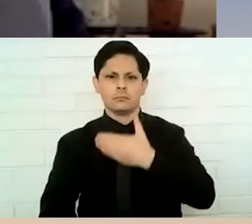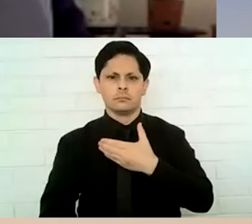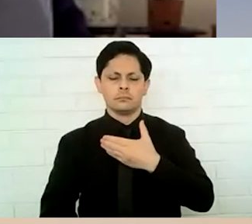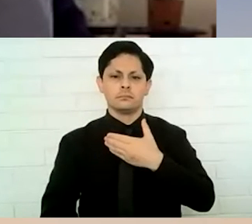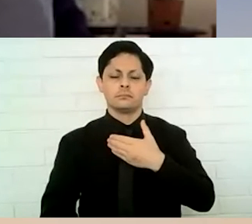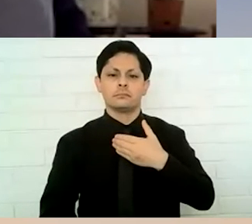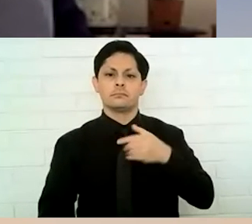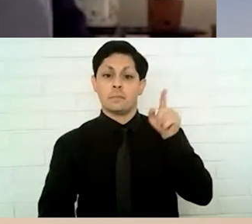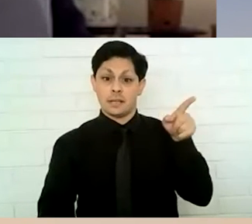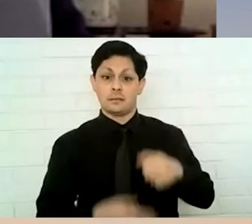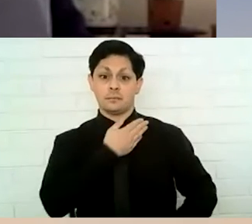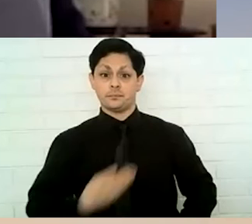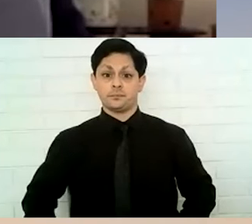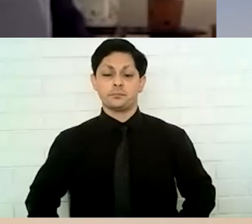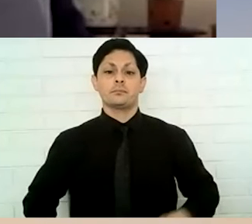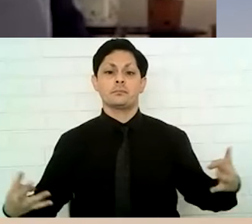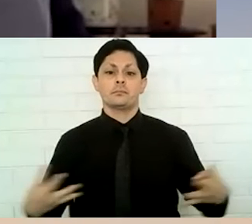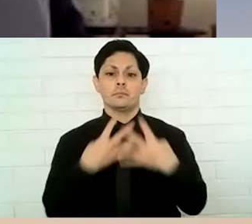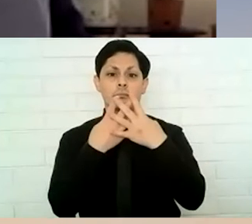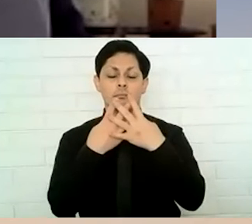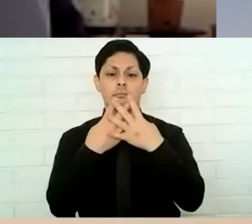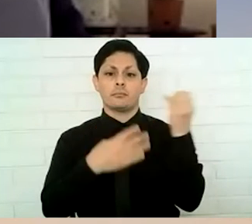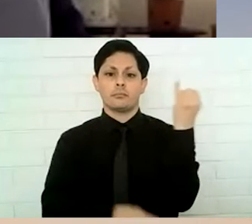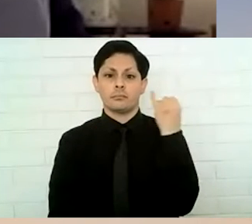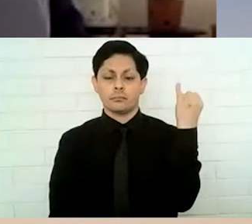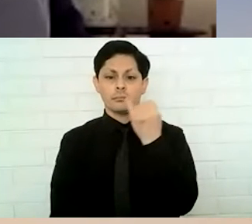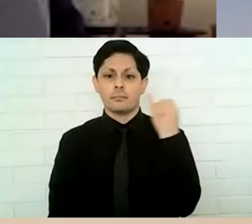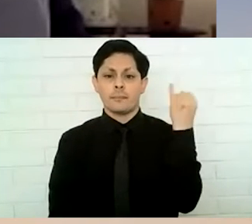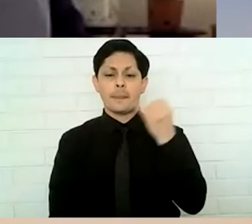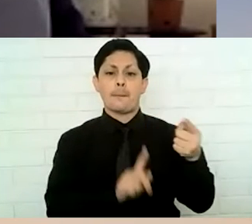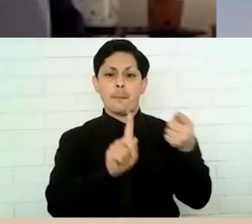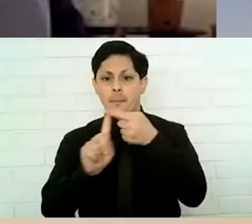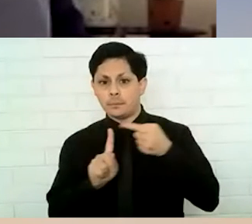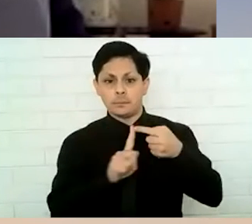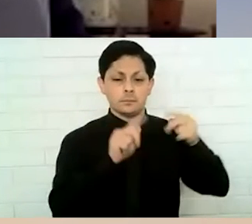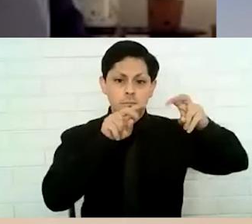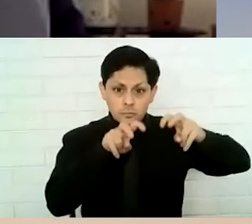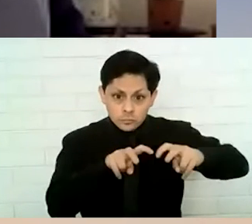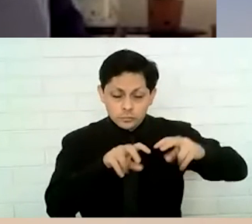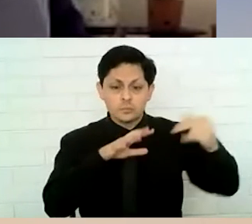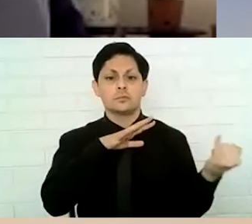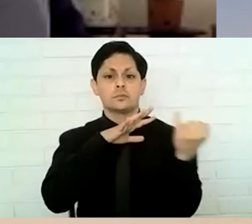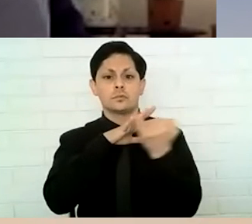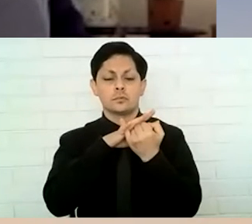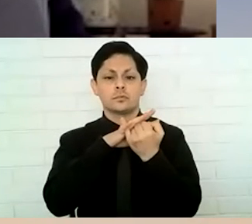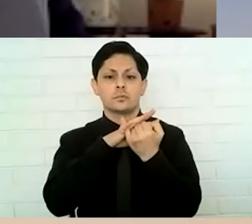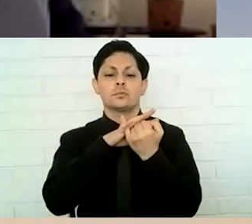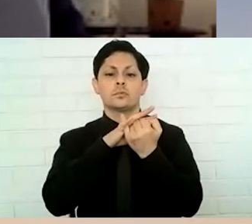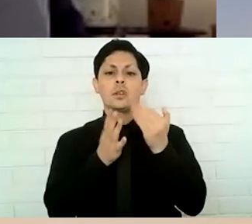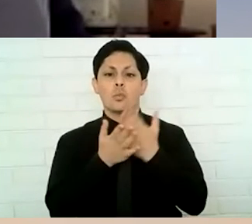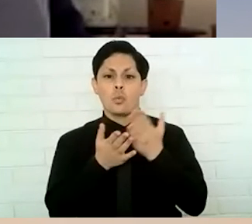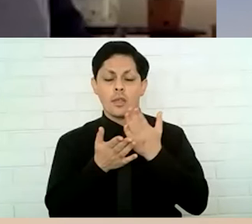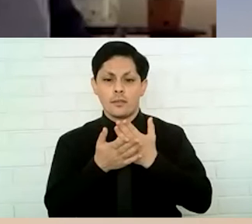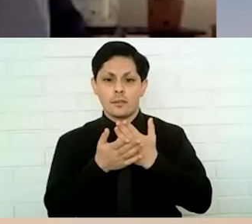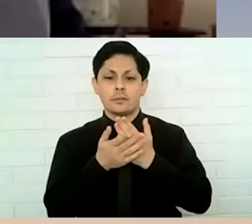Sardel es presidenta de la Red Internacional de Investigadores y Participantes en Integración e Inclusión Educativa,